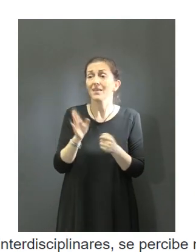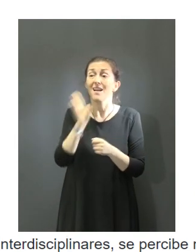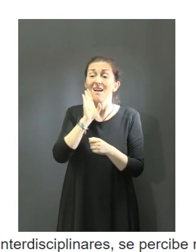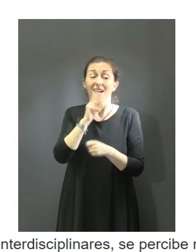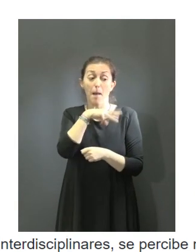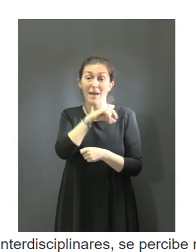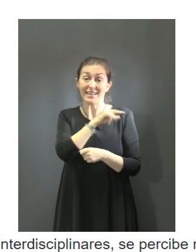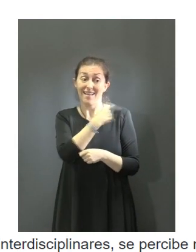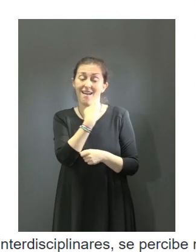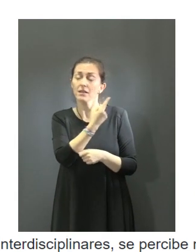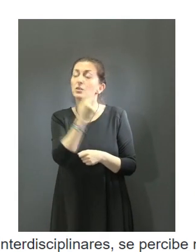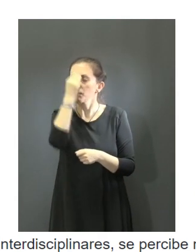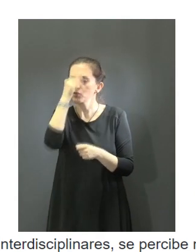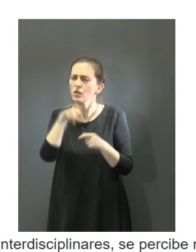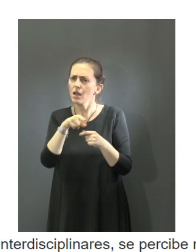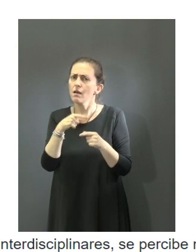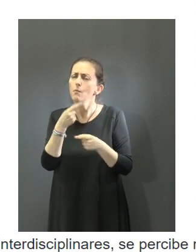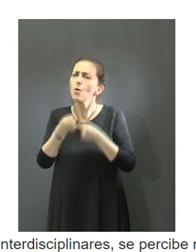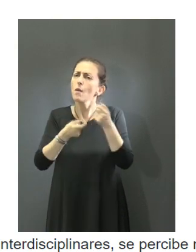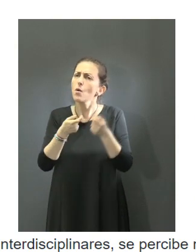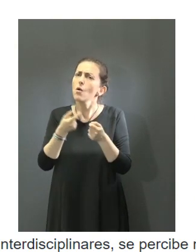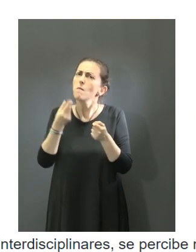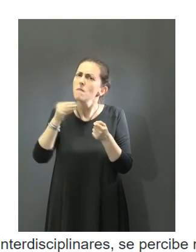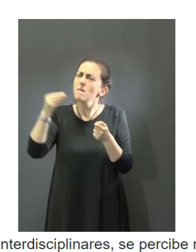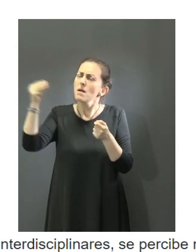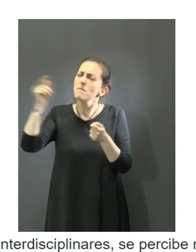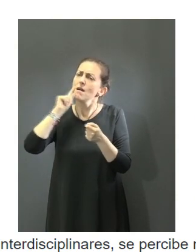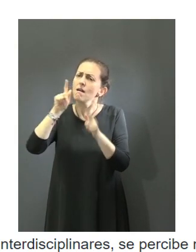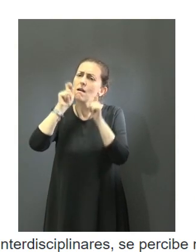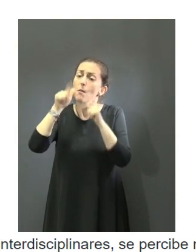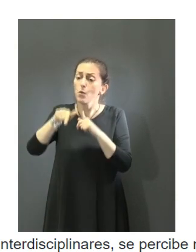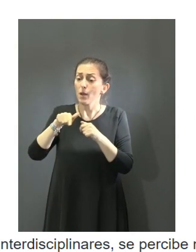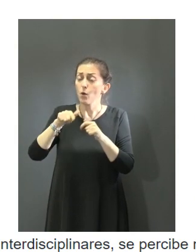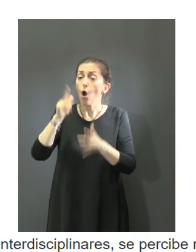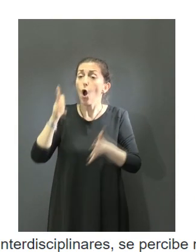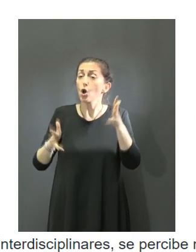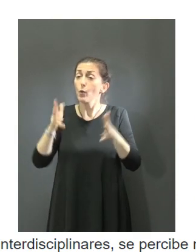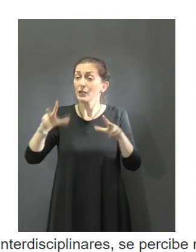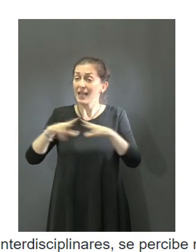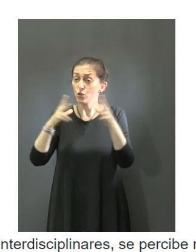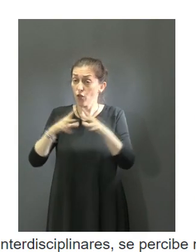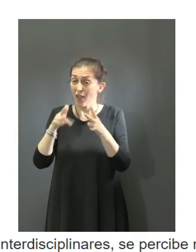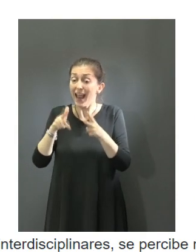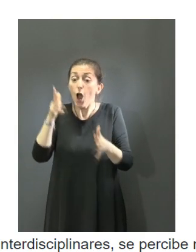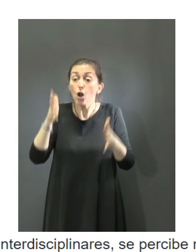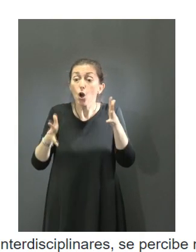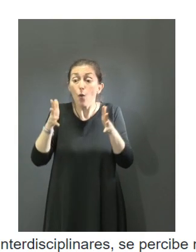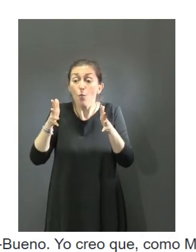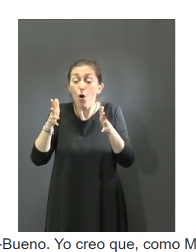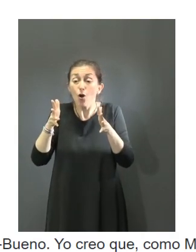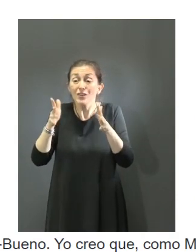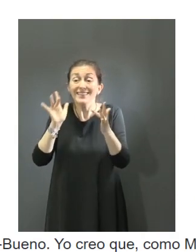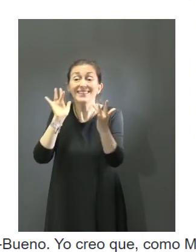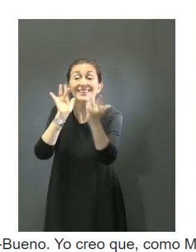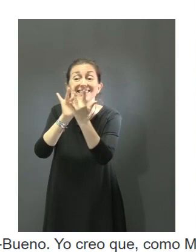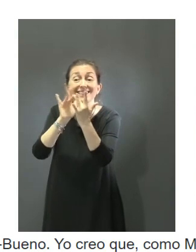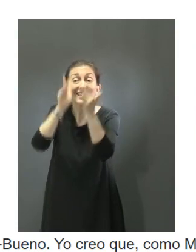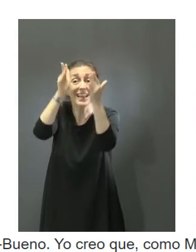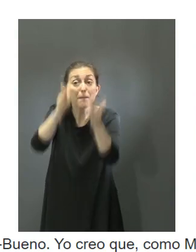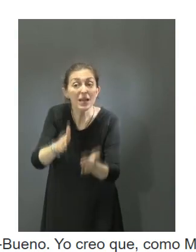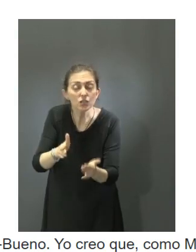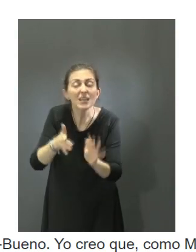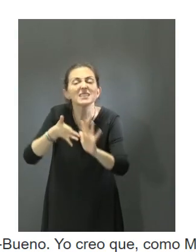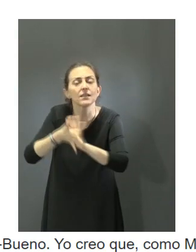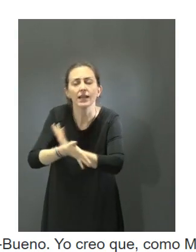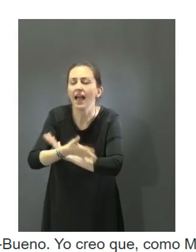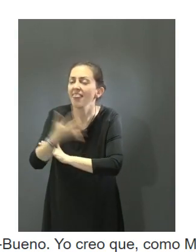decía, sí, cada vez más, ¿eh? Yo, por lo menos en ciertos sectores, por ejemplo, en el sector de la robótica social, que estamos hablando de robots que tienen que interaccionar y entender a las personas, es